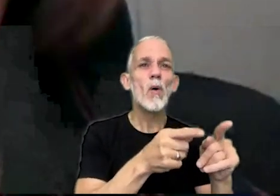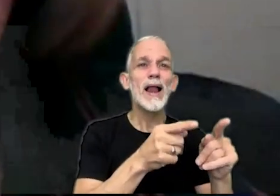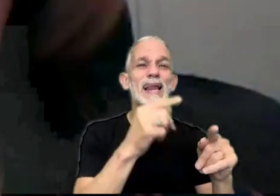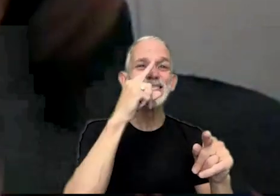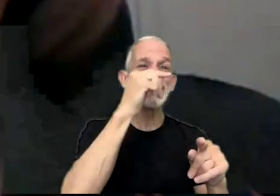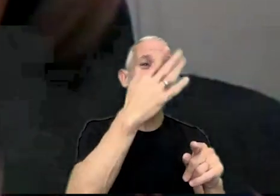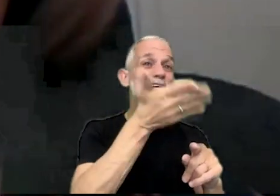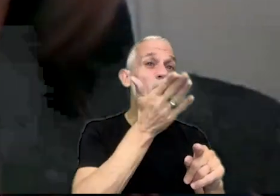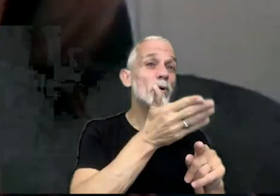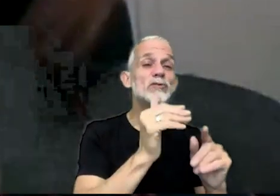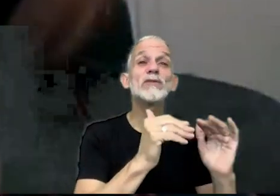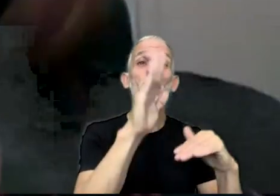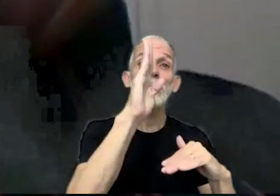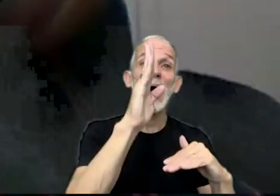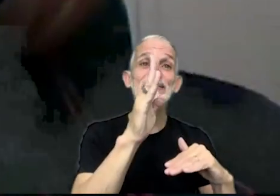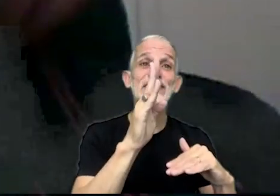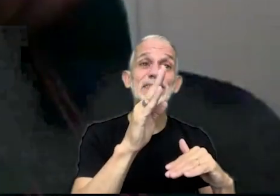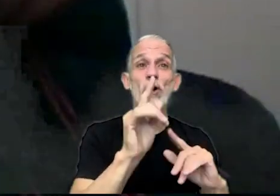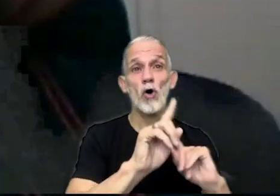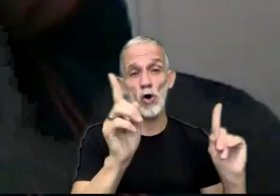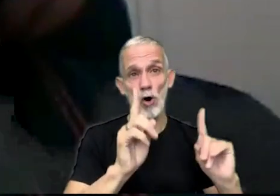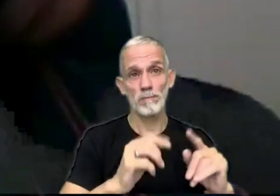al 75%.